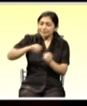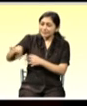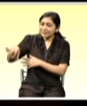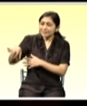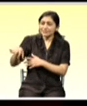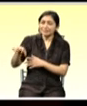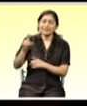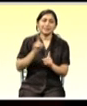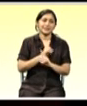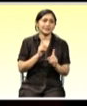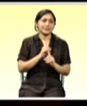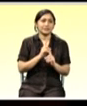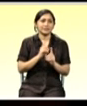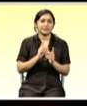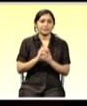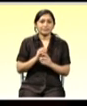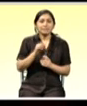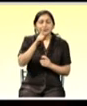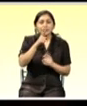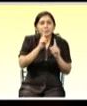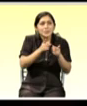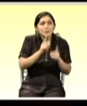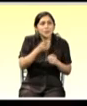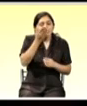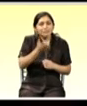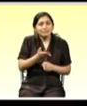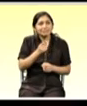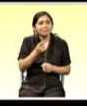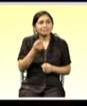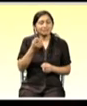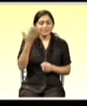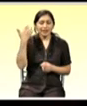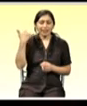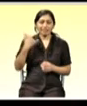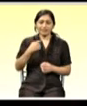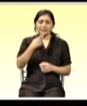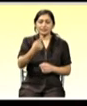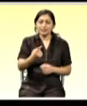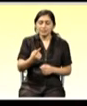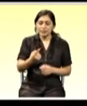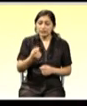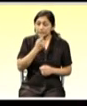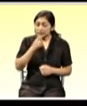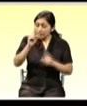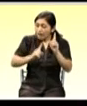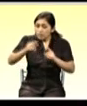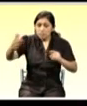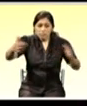tu presencia. Tú mismo dijiste, al que venga a mí, yo no lo